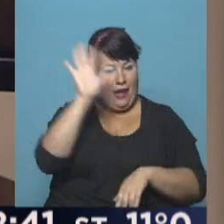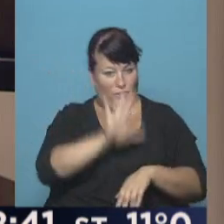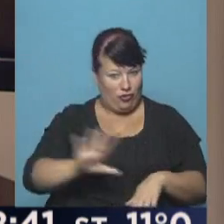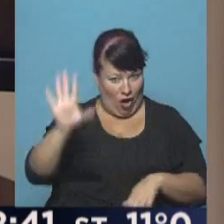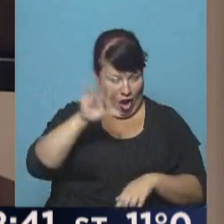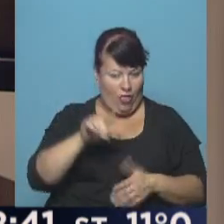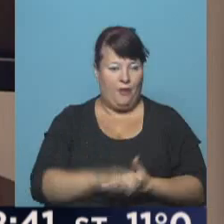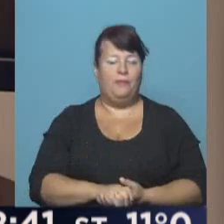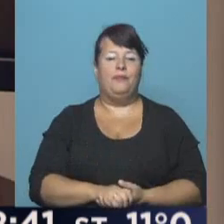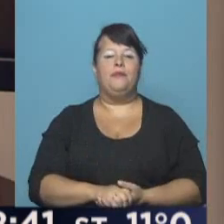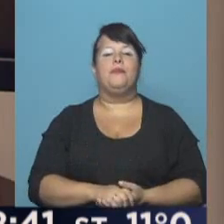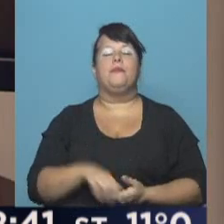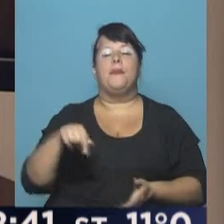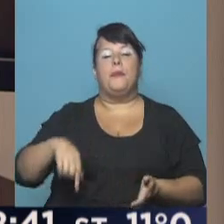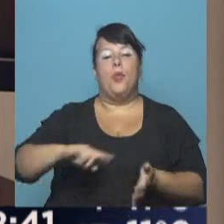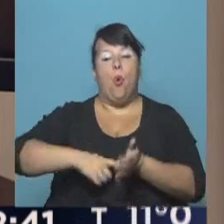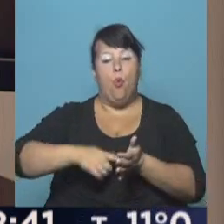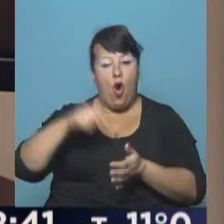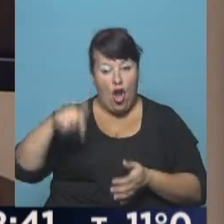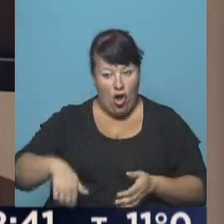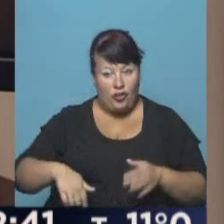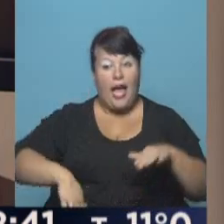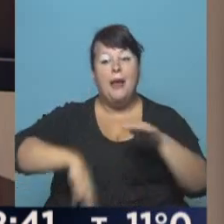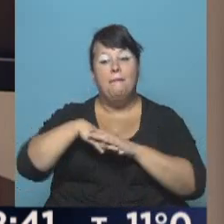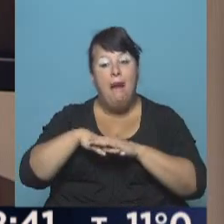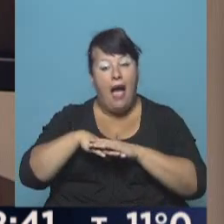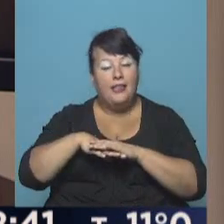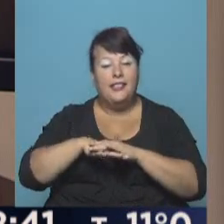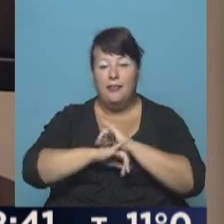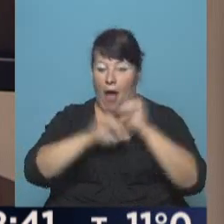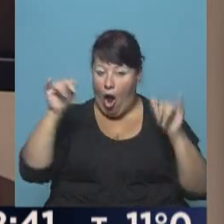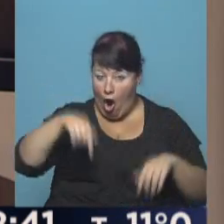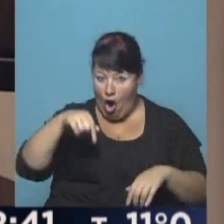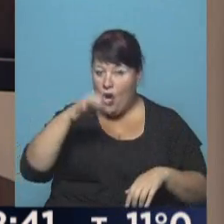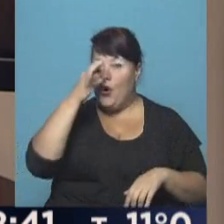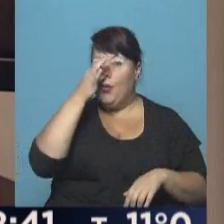esta zona. Para la ciudad de Buenos Aires, la máxima pronosticada para hoy,